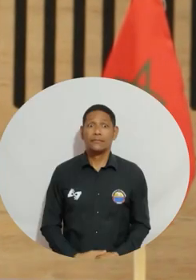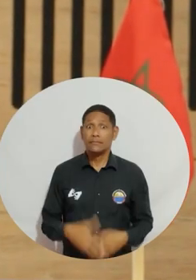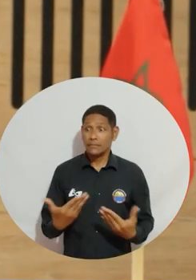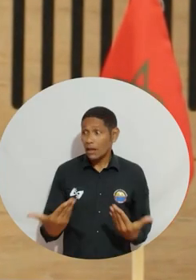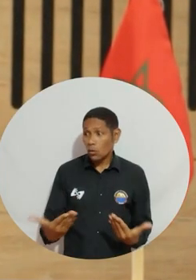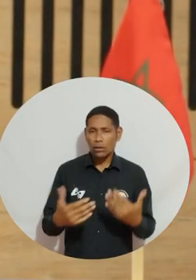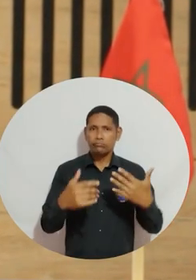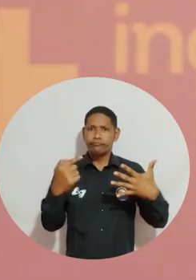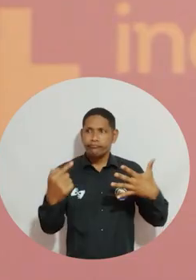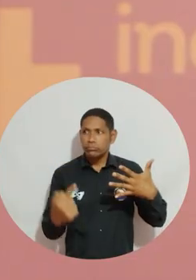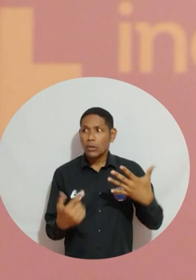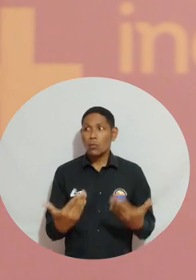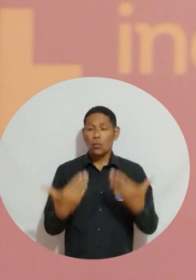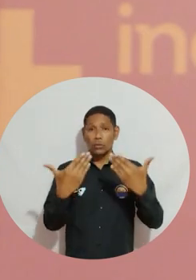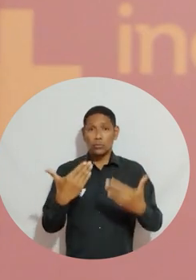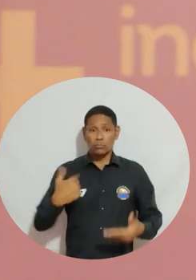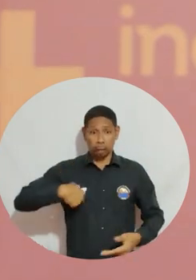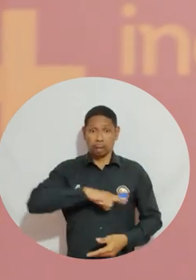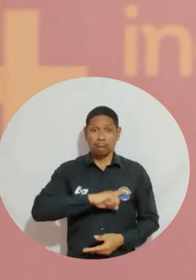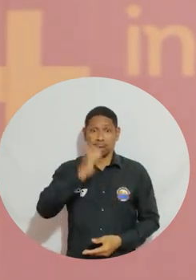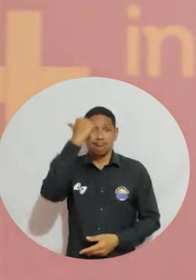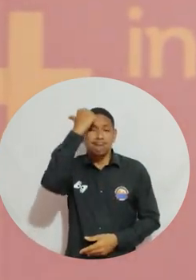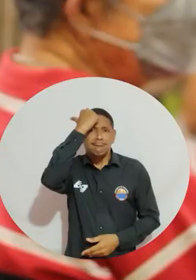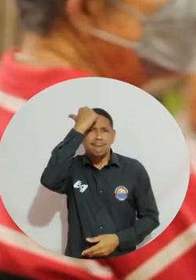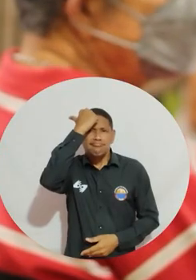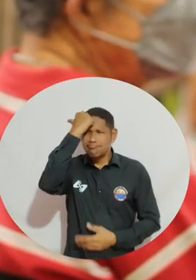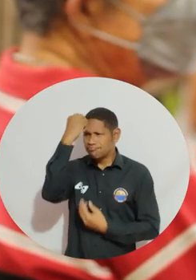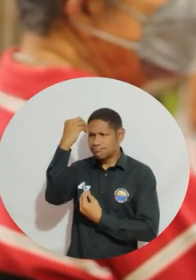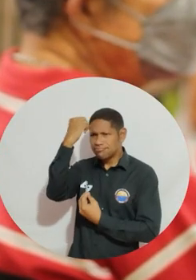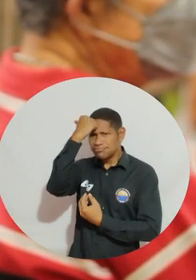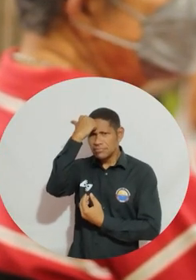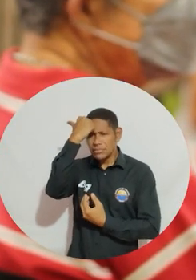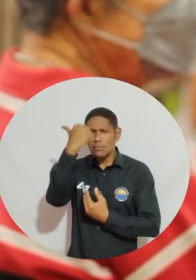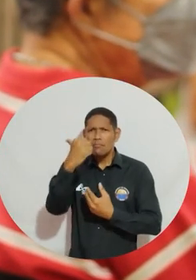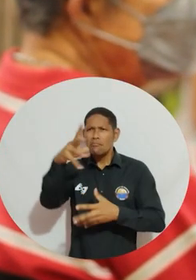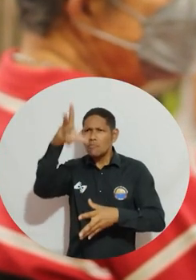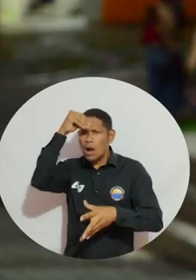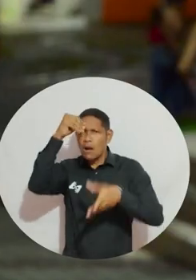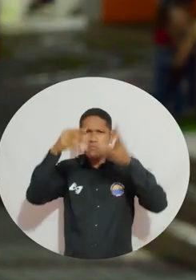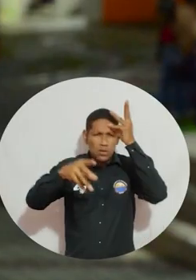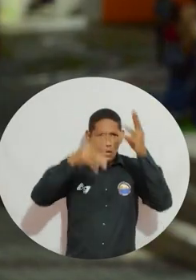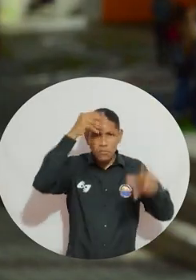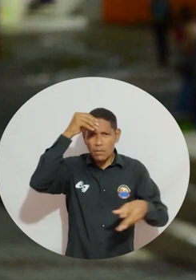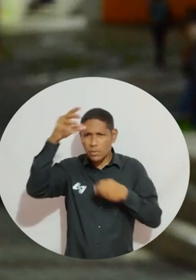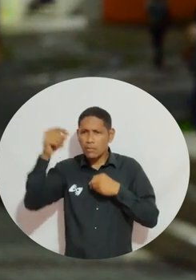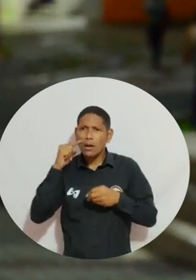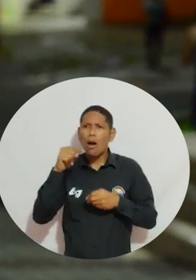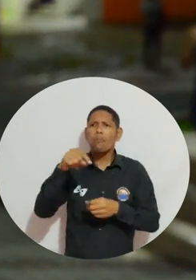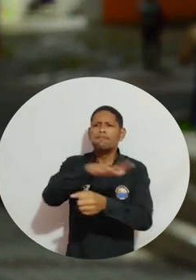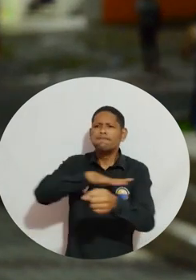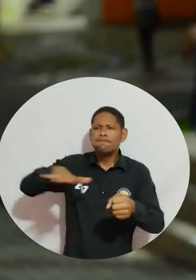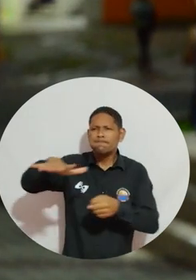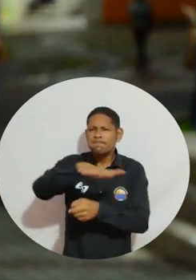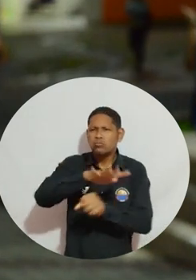Esto conlleva a que uno como docente en formación copiemos un poco también de